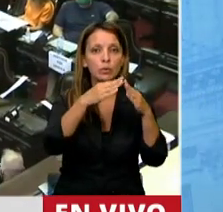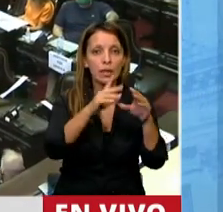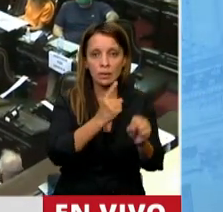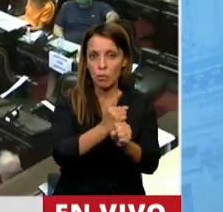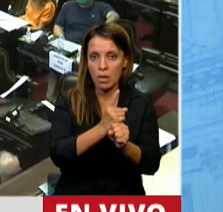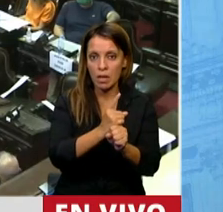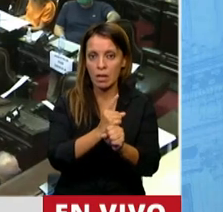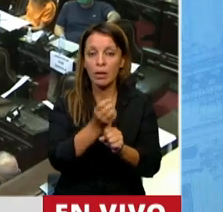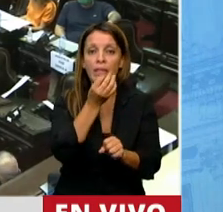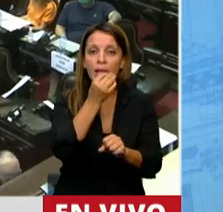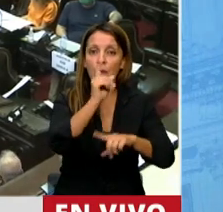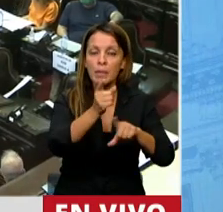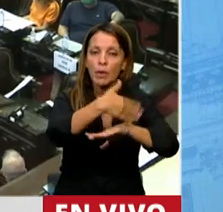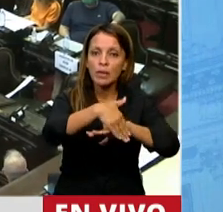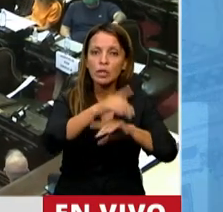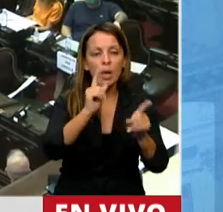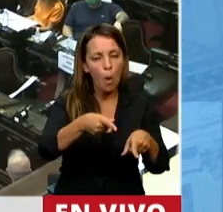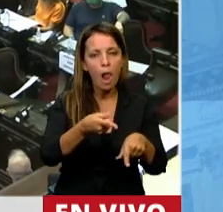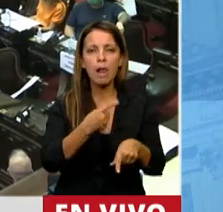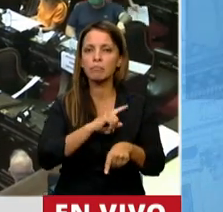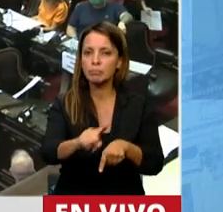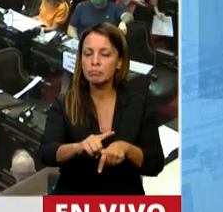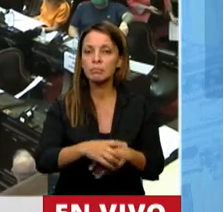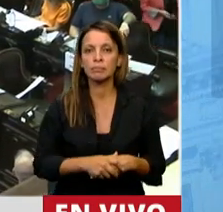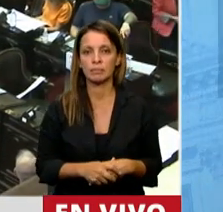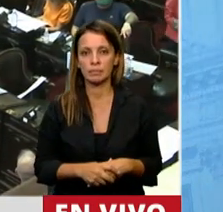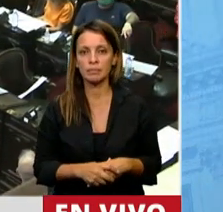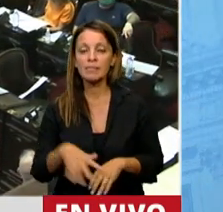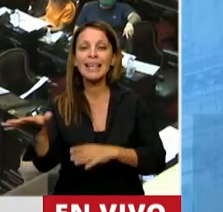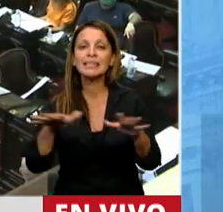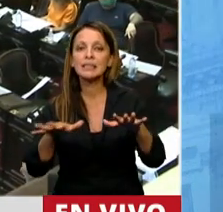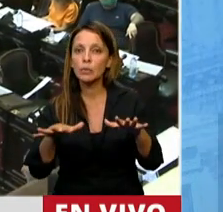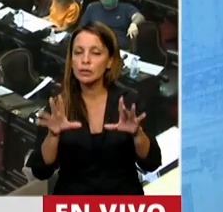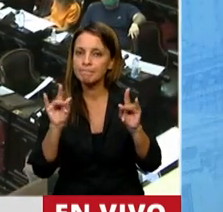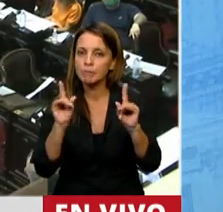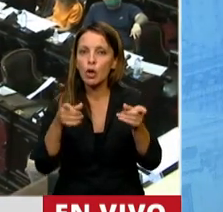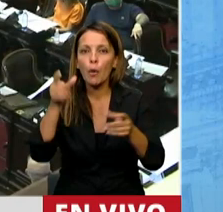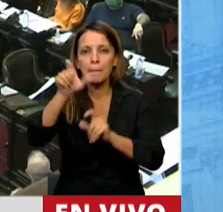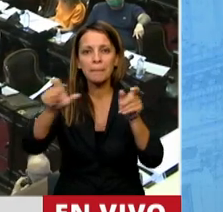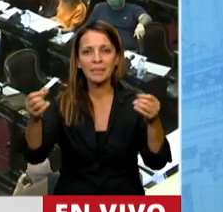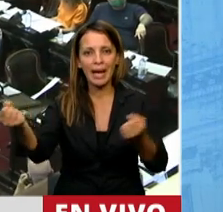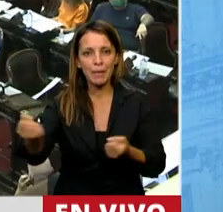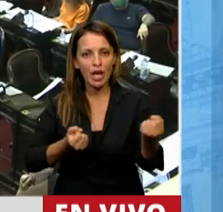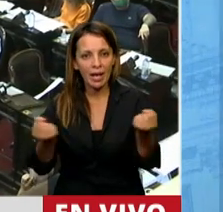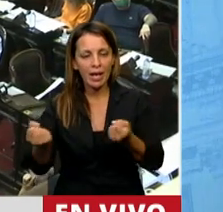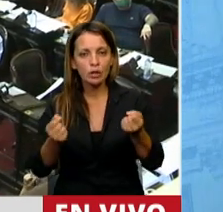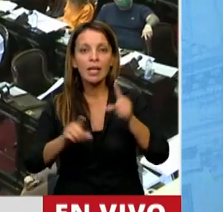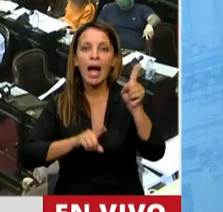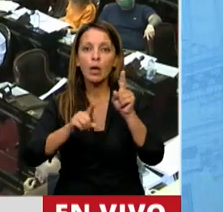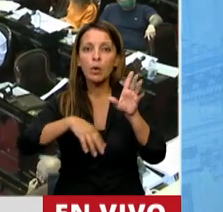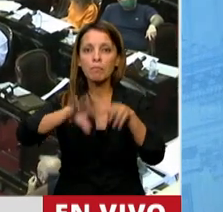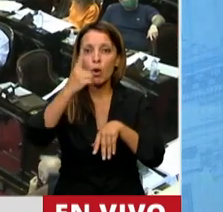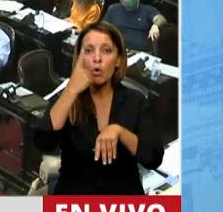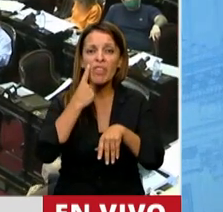propios domicilios por orden del gobernador. También hubieron situaciones críticas con los camioneros, algunos de ellos más de 24